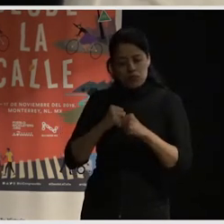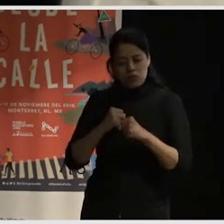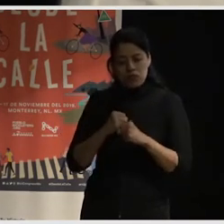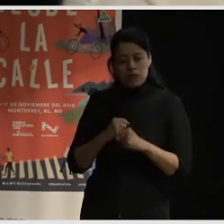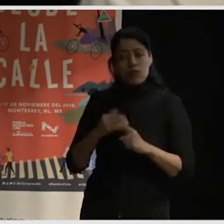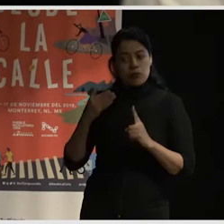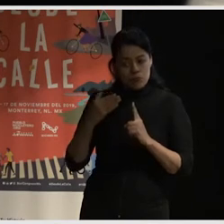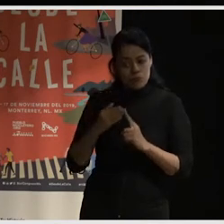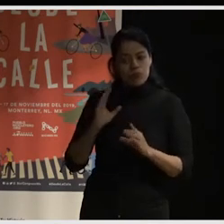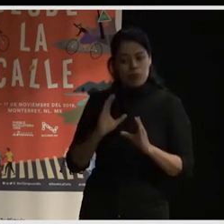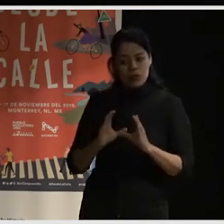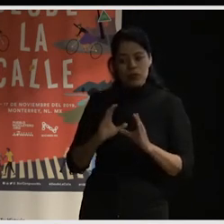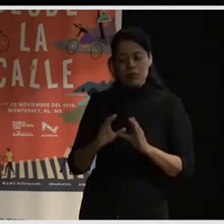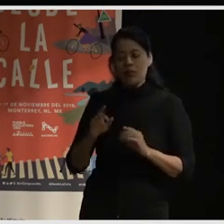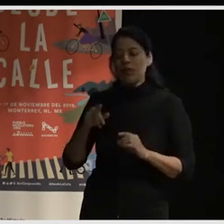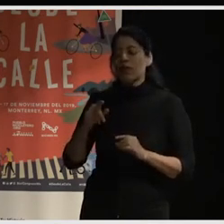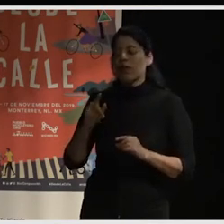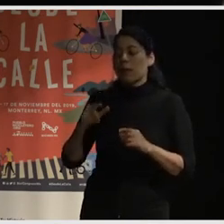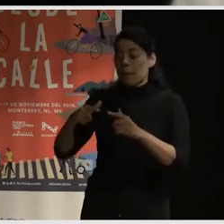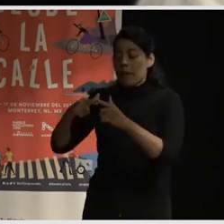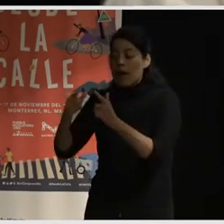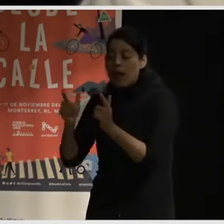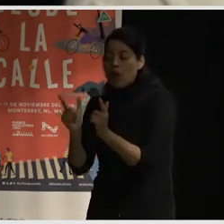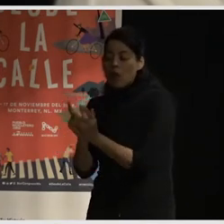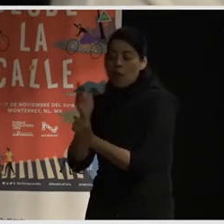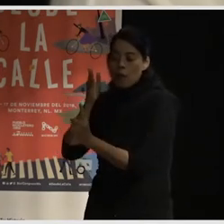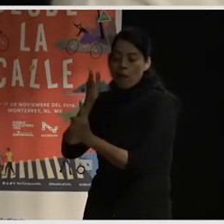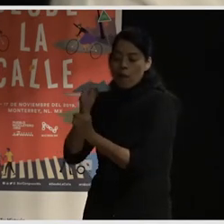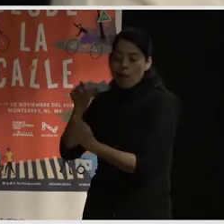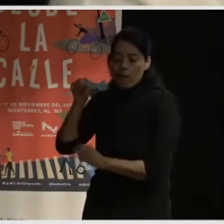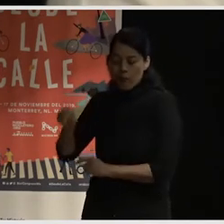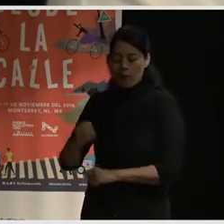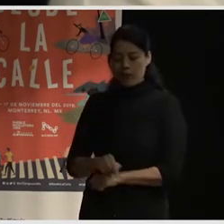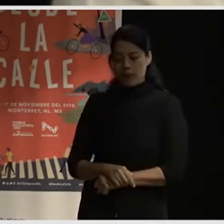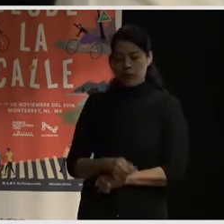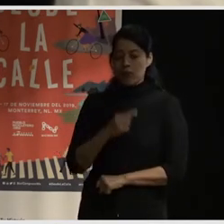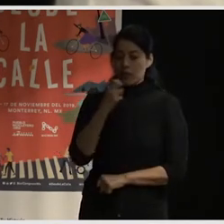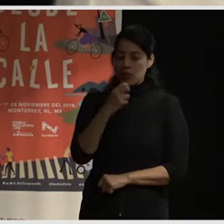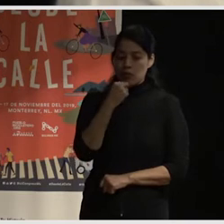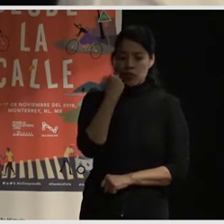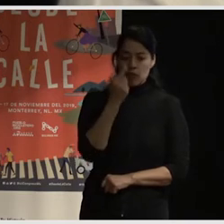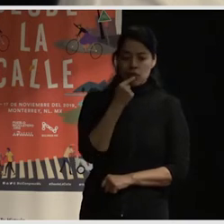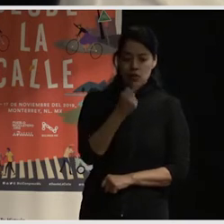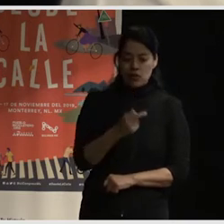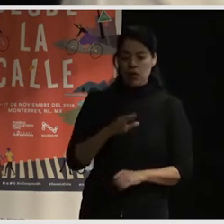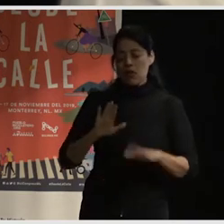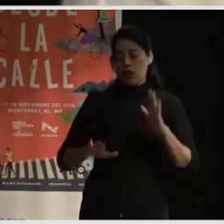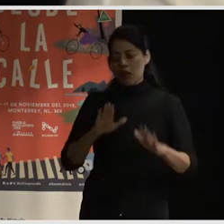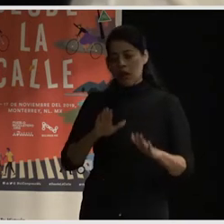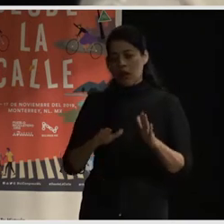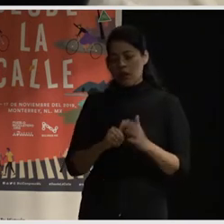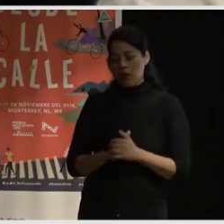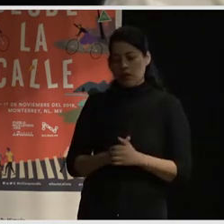y muy efectiva para cierto segmento de la población esa es una de las cosas que también quiero decir muchas veces ante